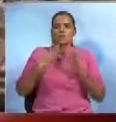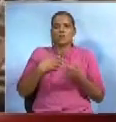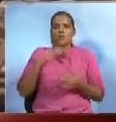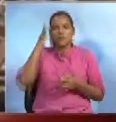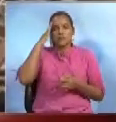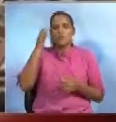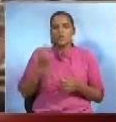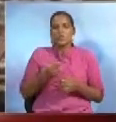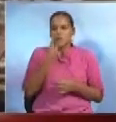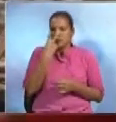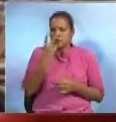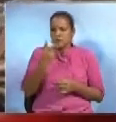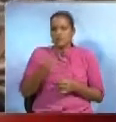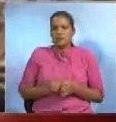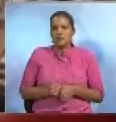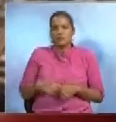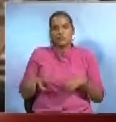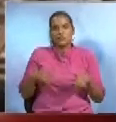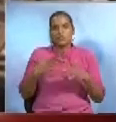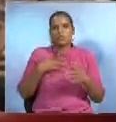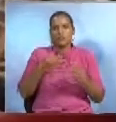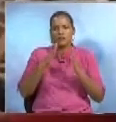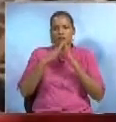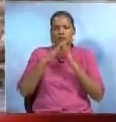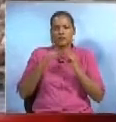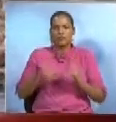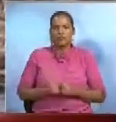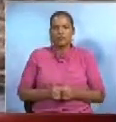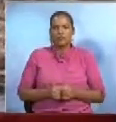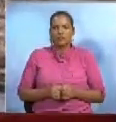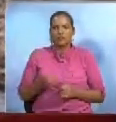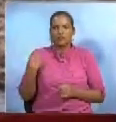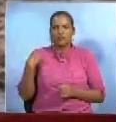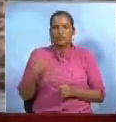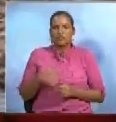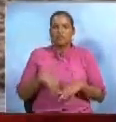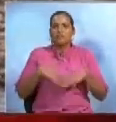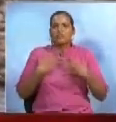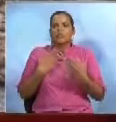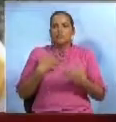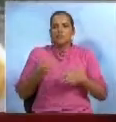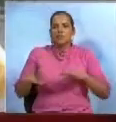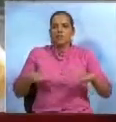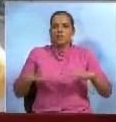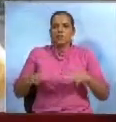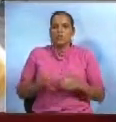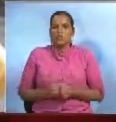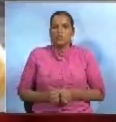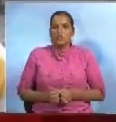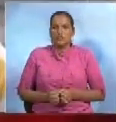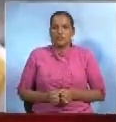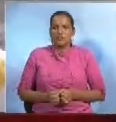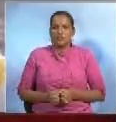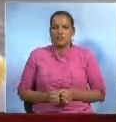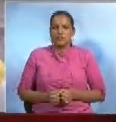llegue y vea el espacio vacío. Mientras tanto, cuenta cómo lo tomó el temblor.